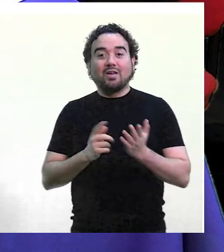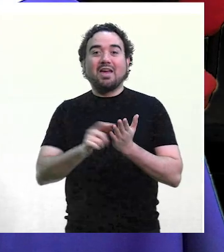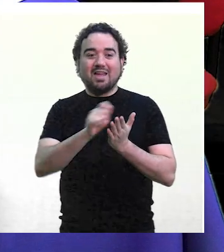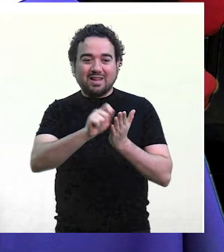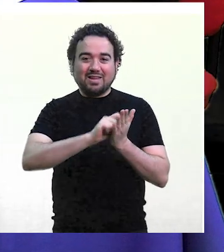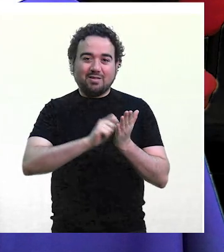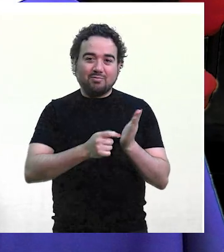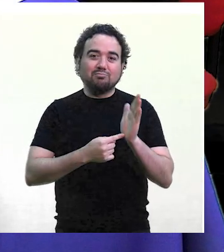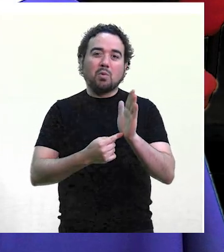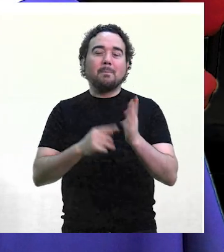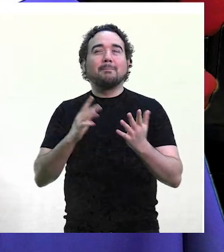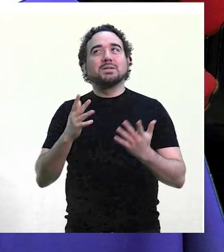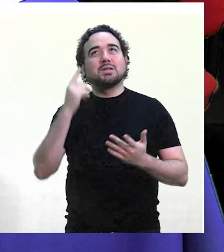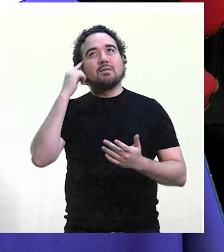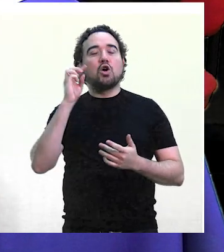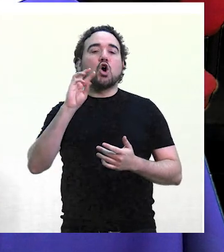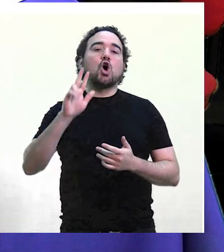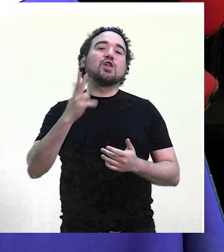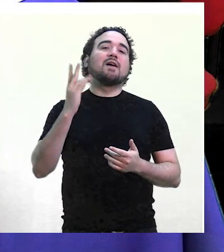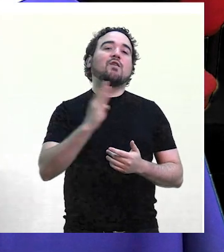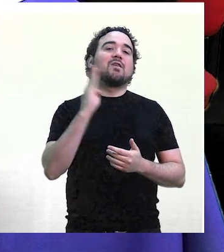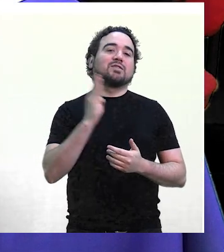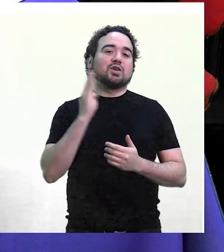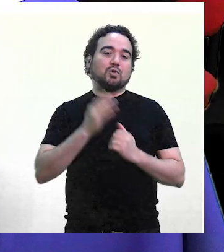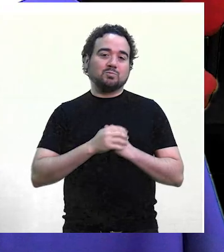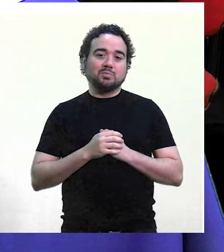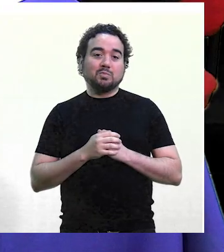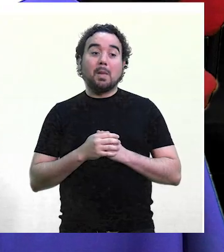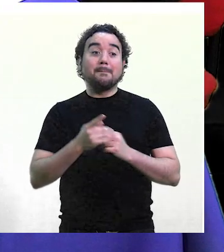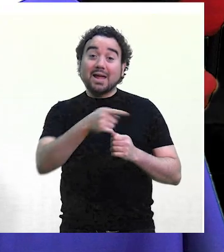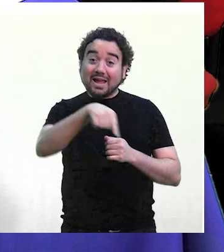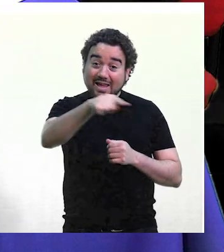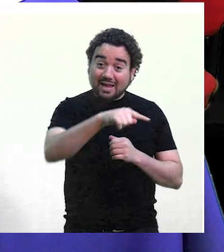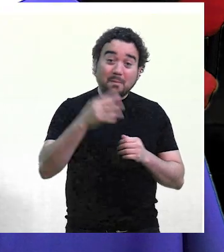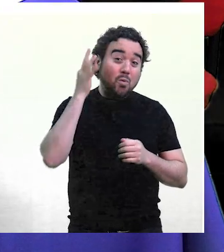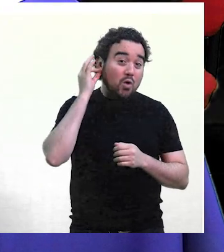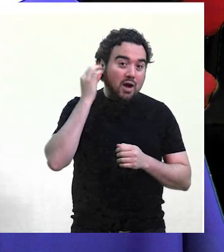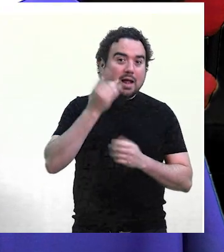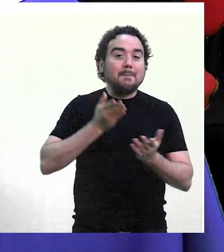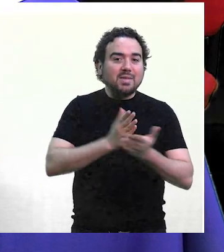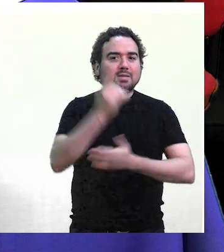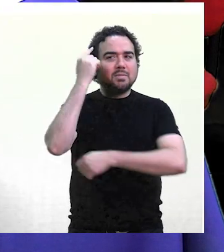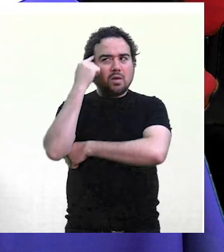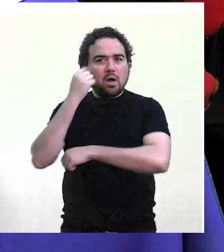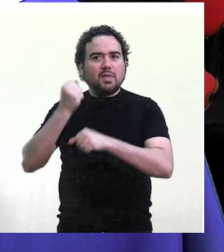Y bueno, y este libro está pensado para un octavo básico cuando enseña funciones, y que las chicas se